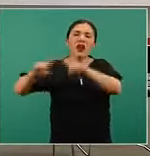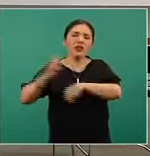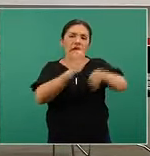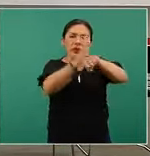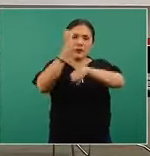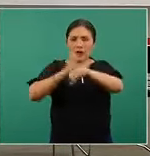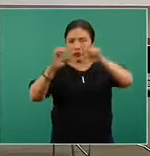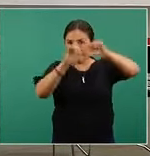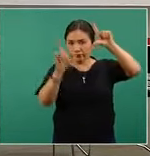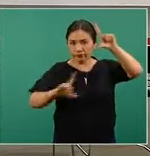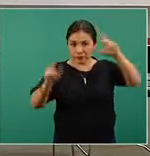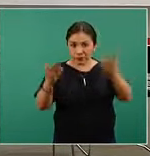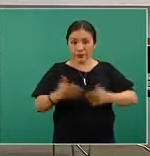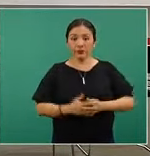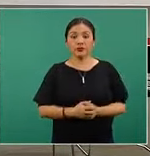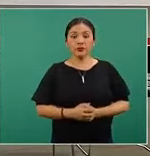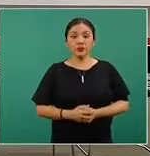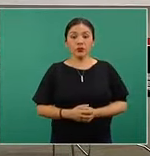país